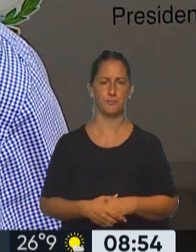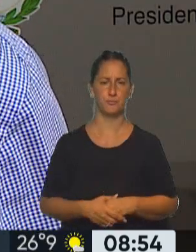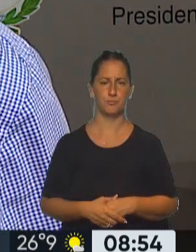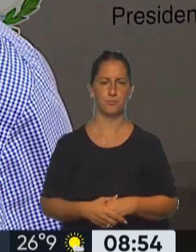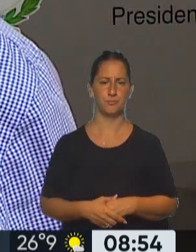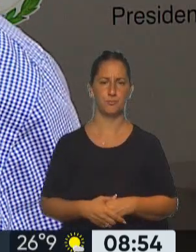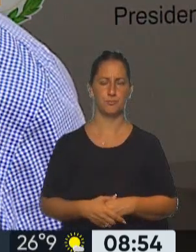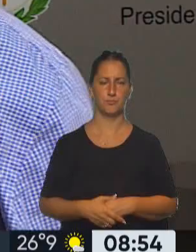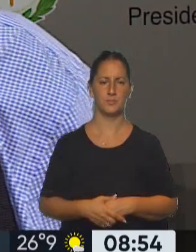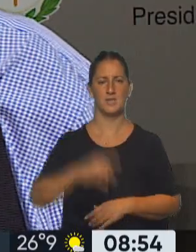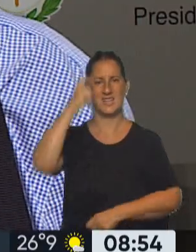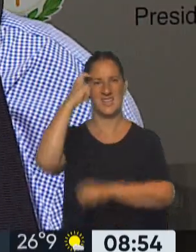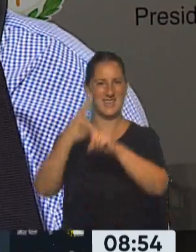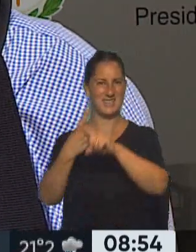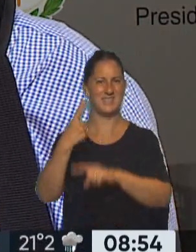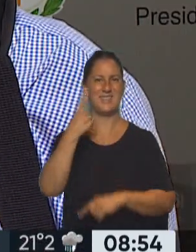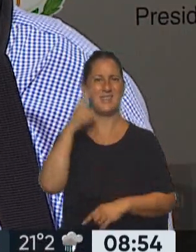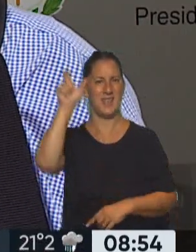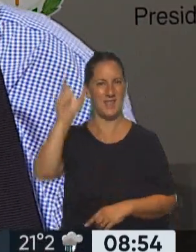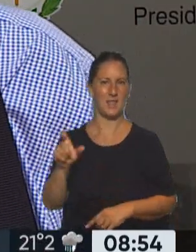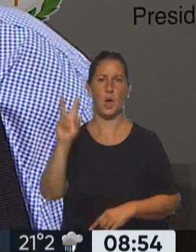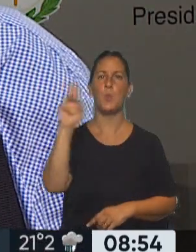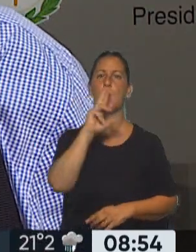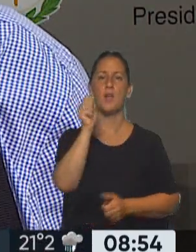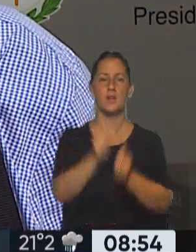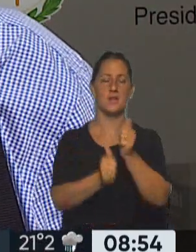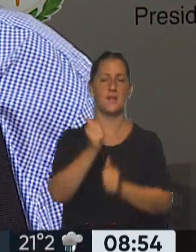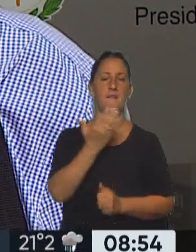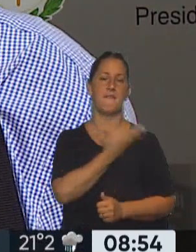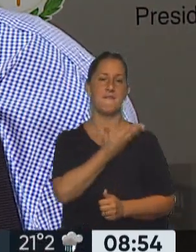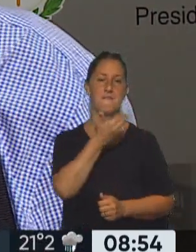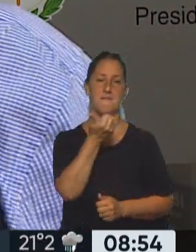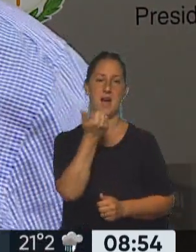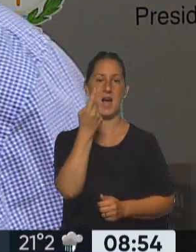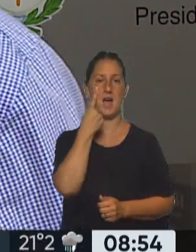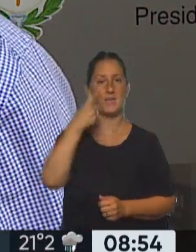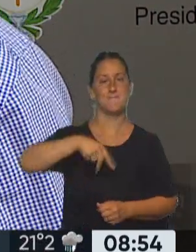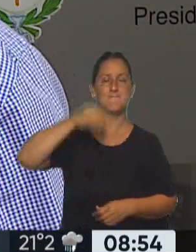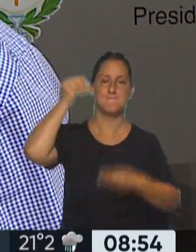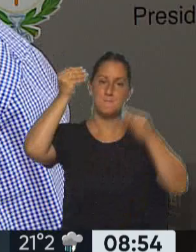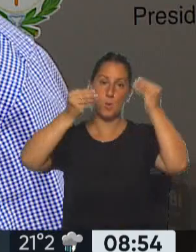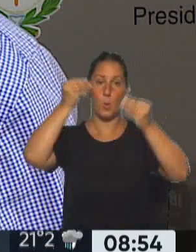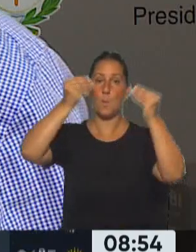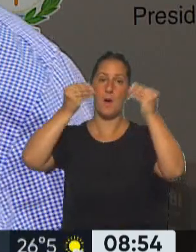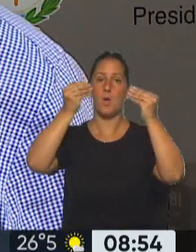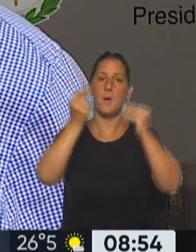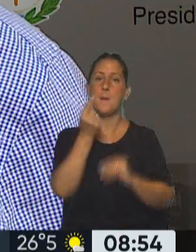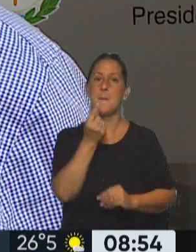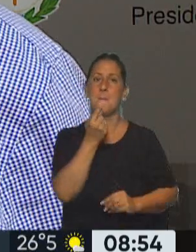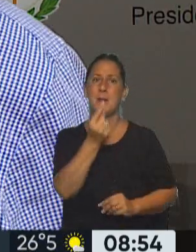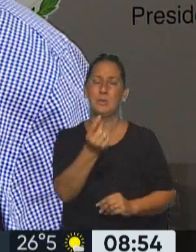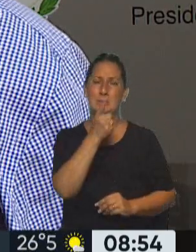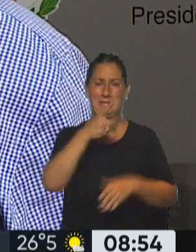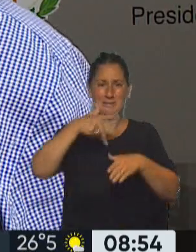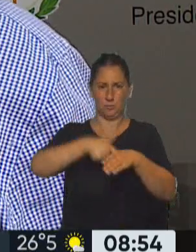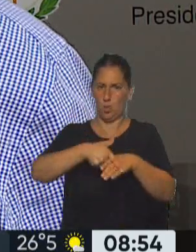la exintendenta Rosario, Mónica Fein, preocupada porque no llegaba su pregunta y temía que no